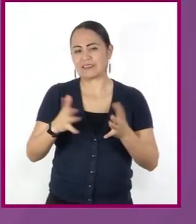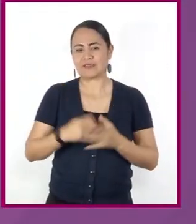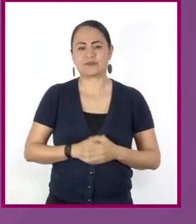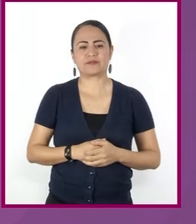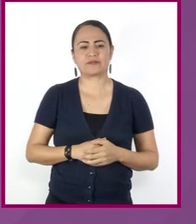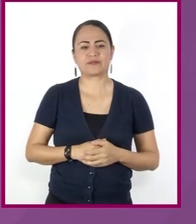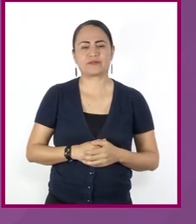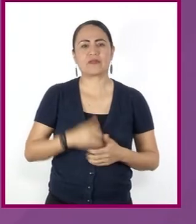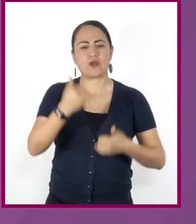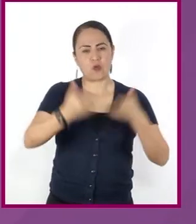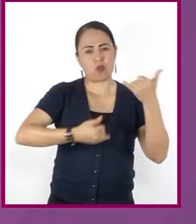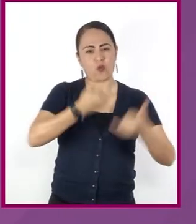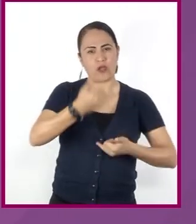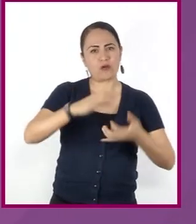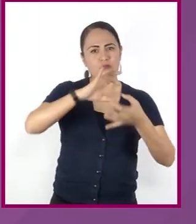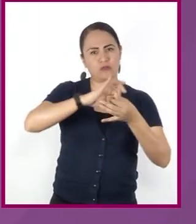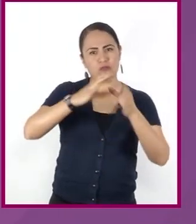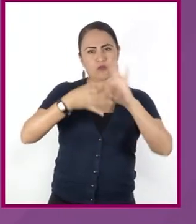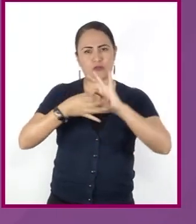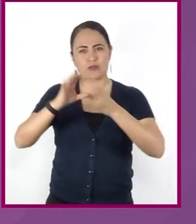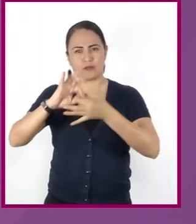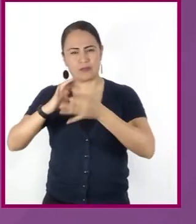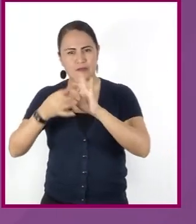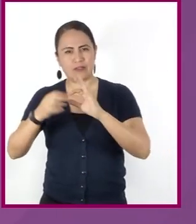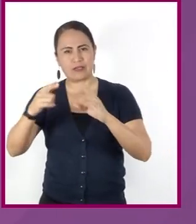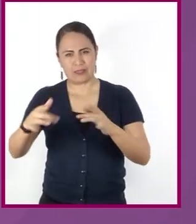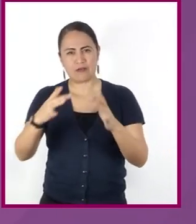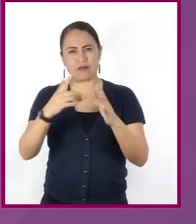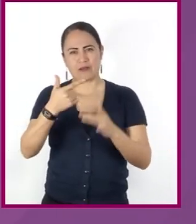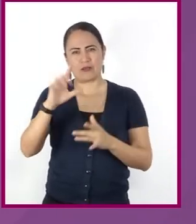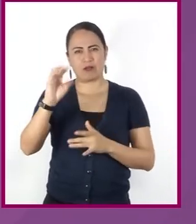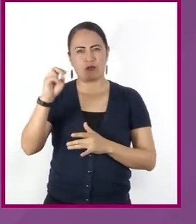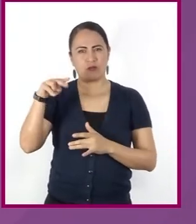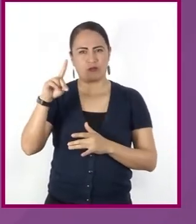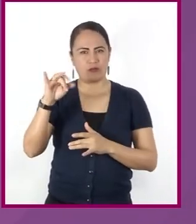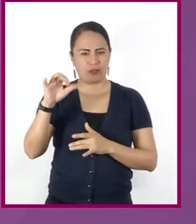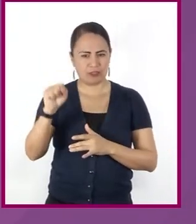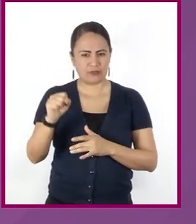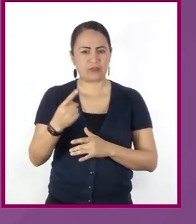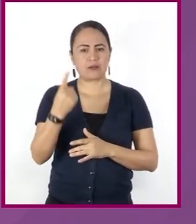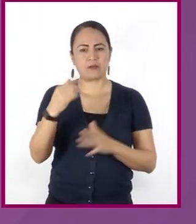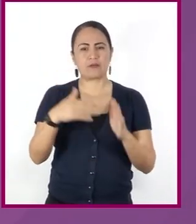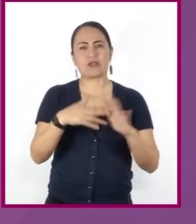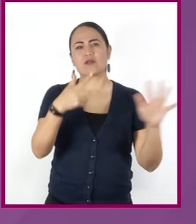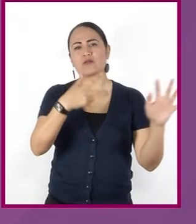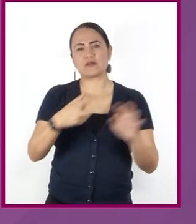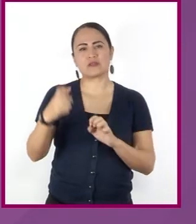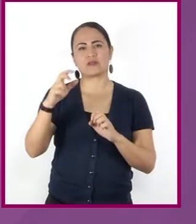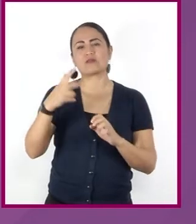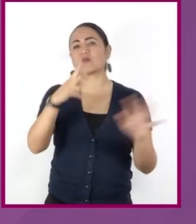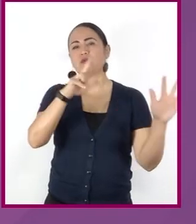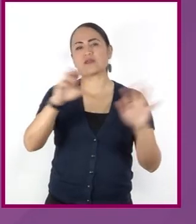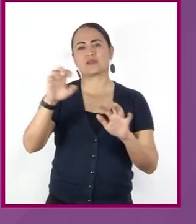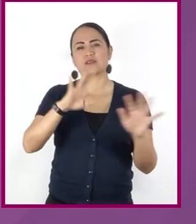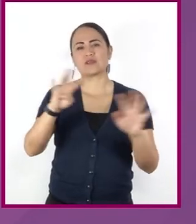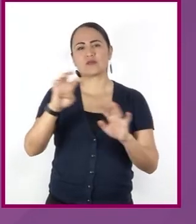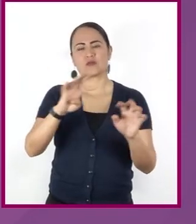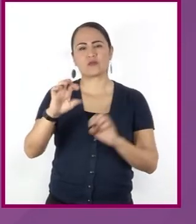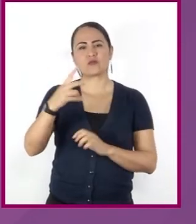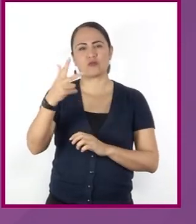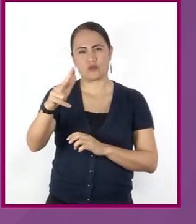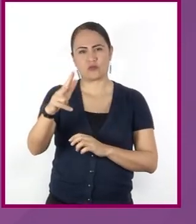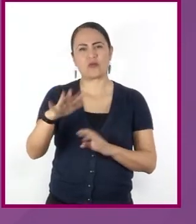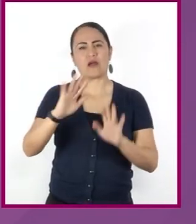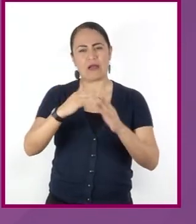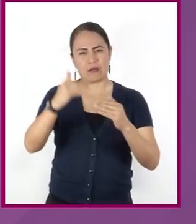en los Juegos Olímpicos de Londres de 1908 que se determinó la distancia que ahora se corre en un